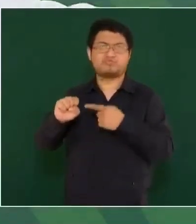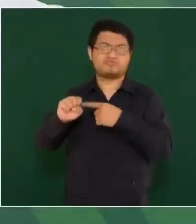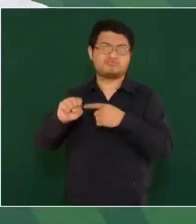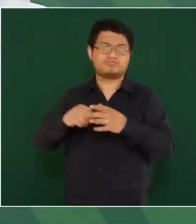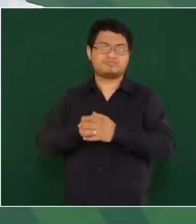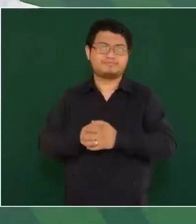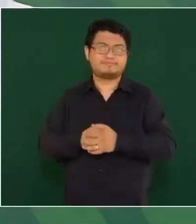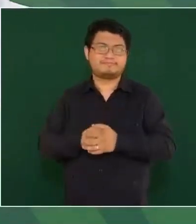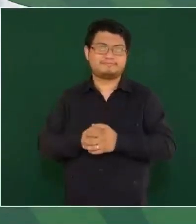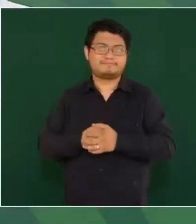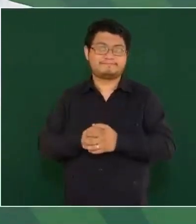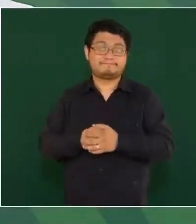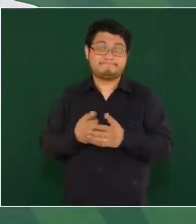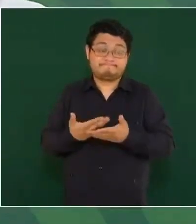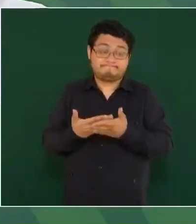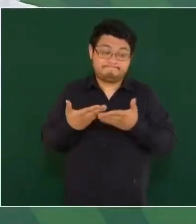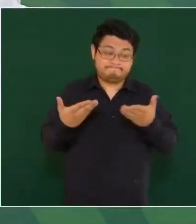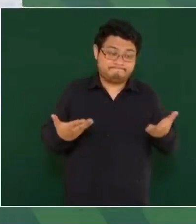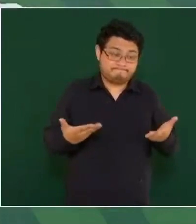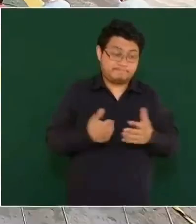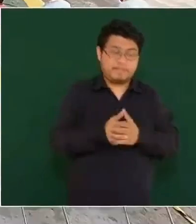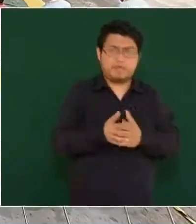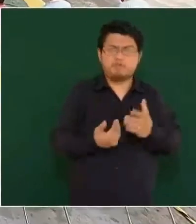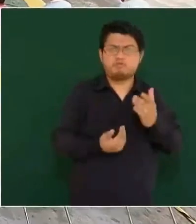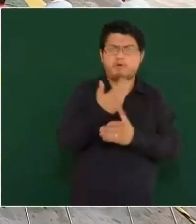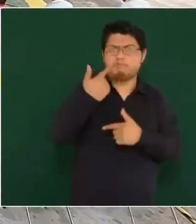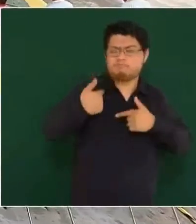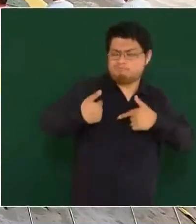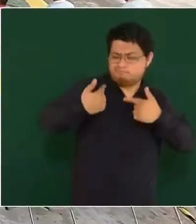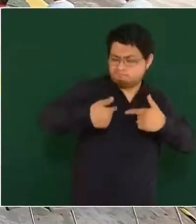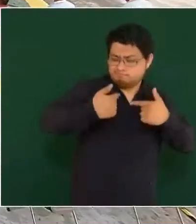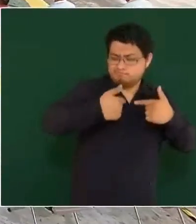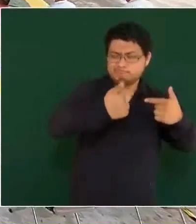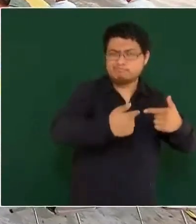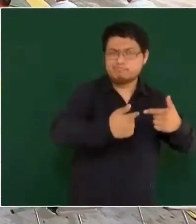ahora las nuevas generaciones